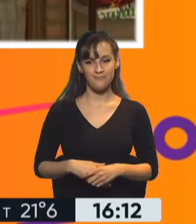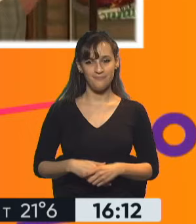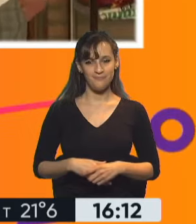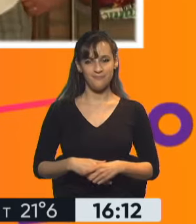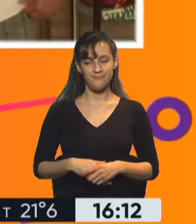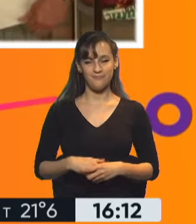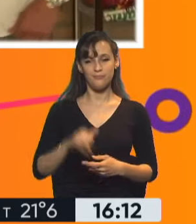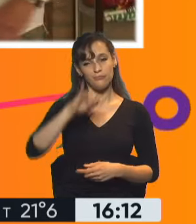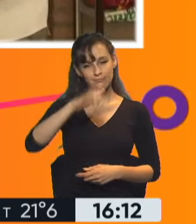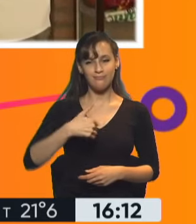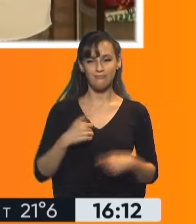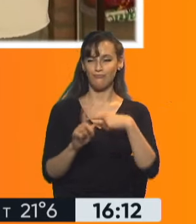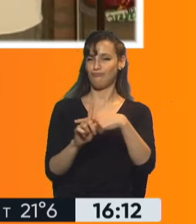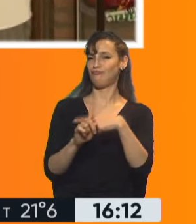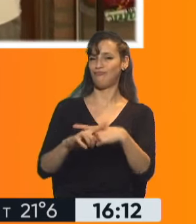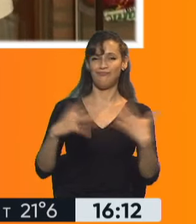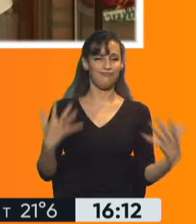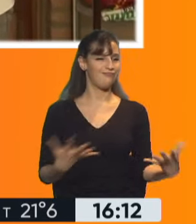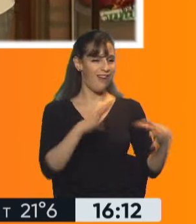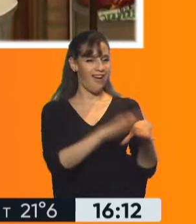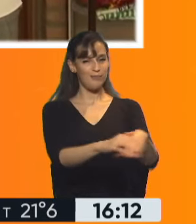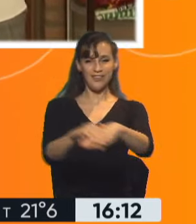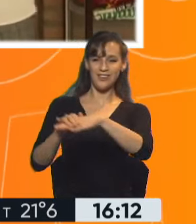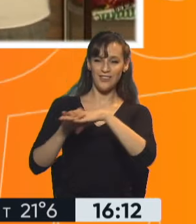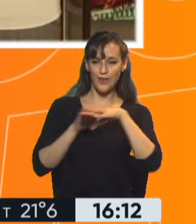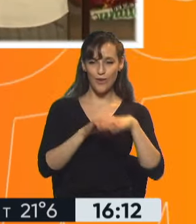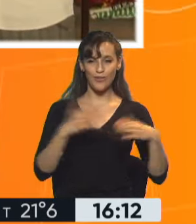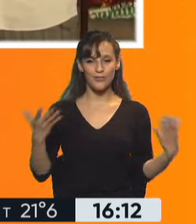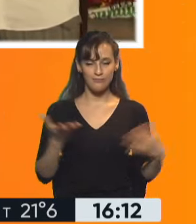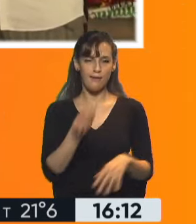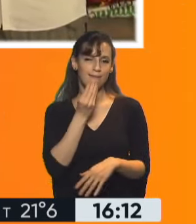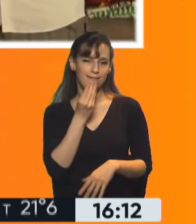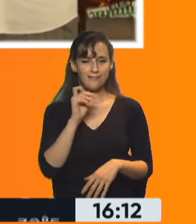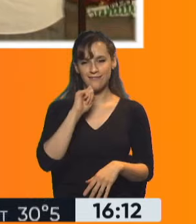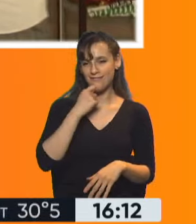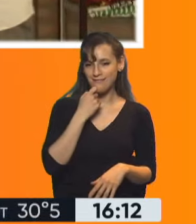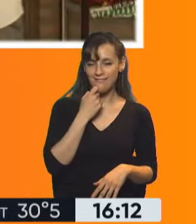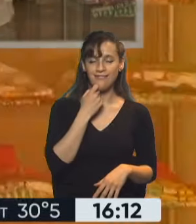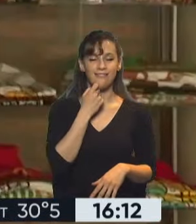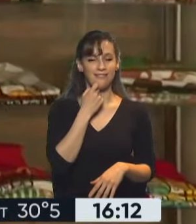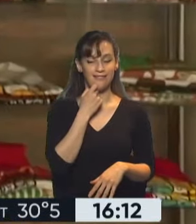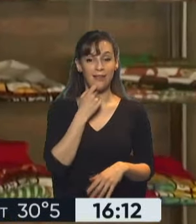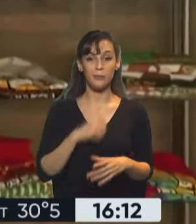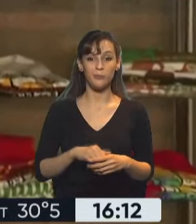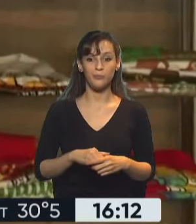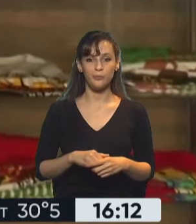Pero estoy bien arriba, si estoy con amigos, estoy comiendo de maravillas, estoy comiendo